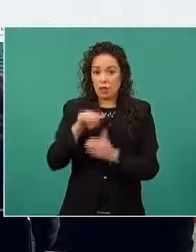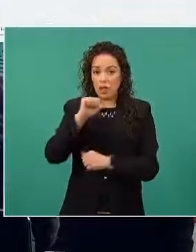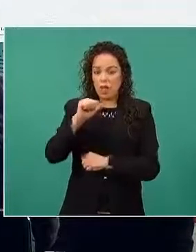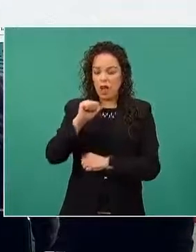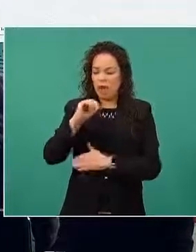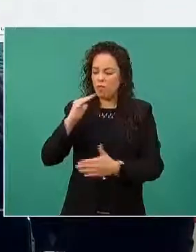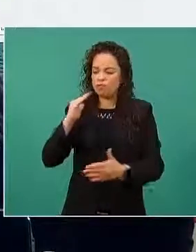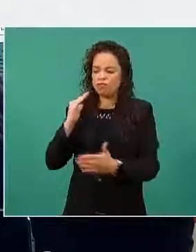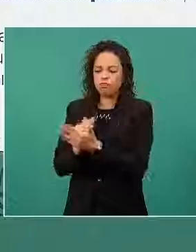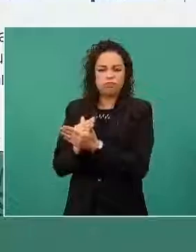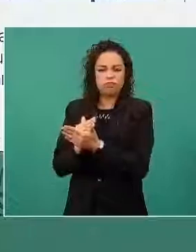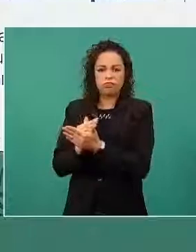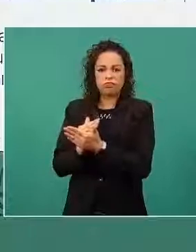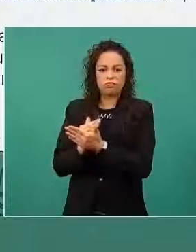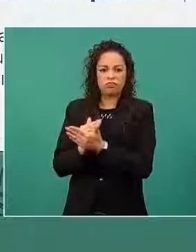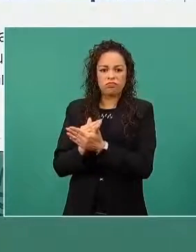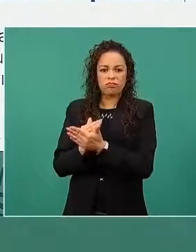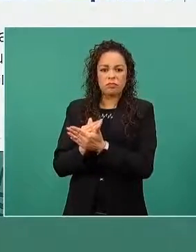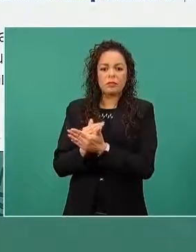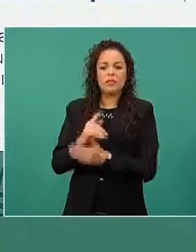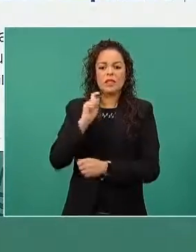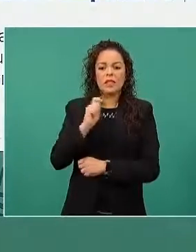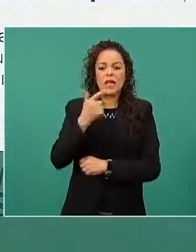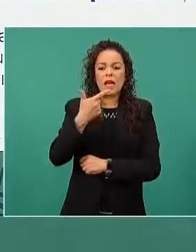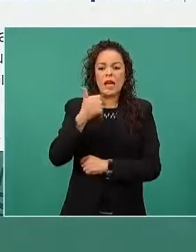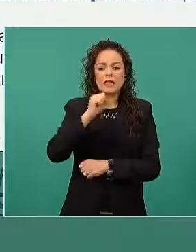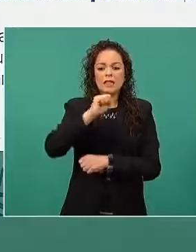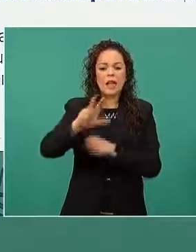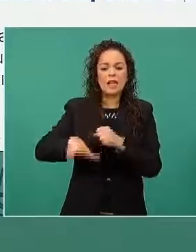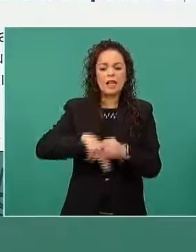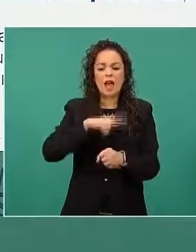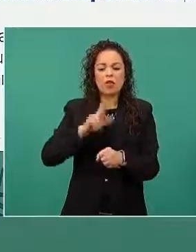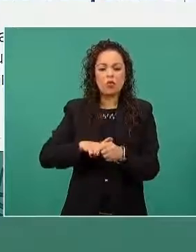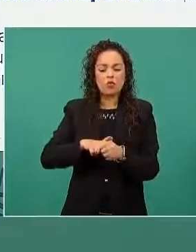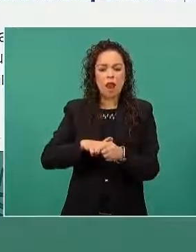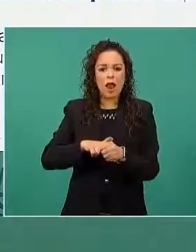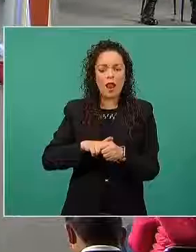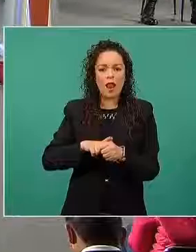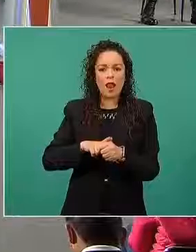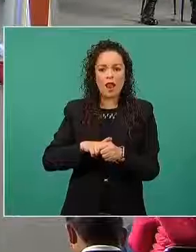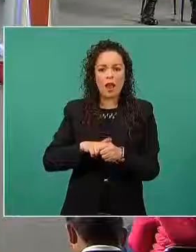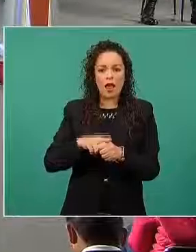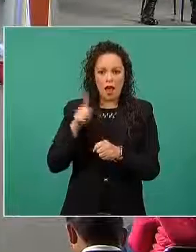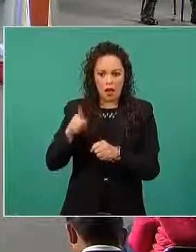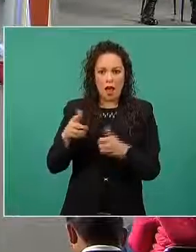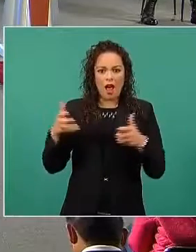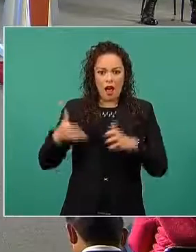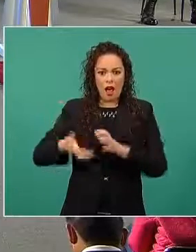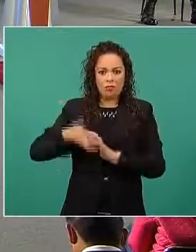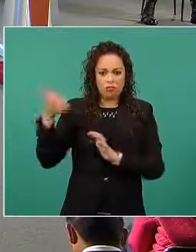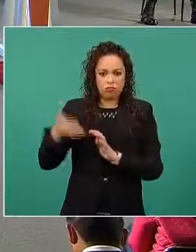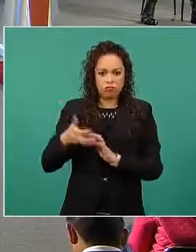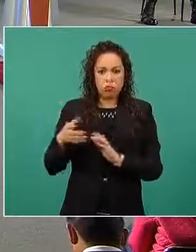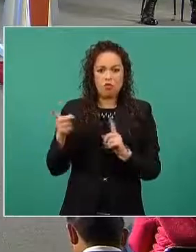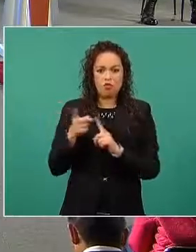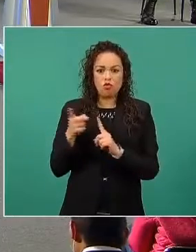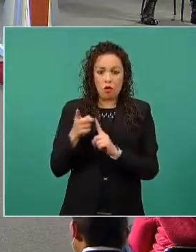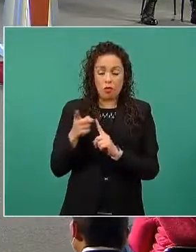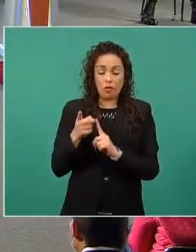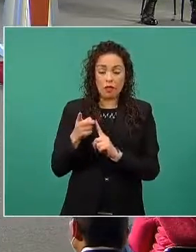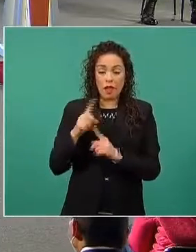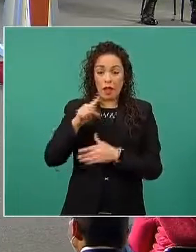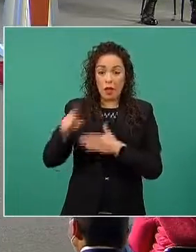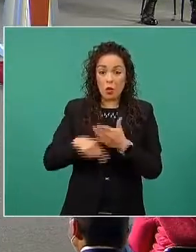de explotación de gas natural no asociado. Está ubicado en aguas